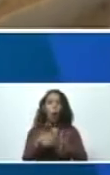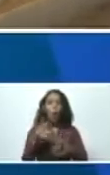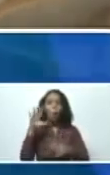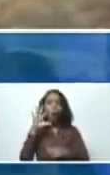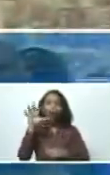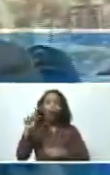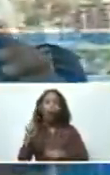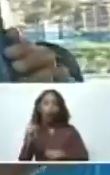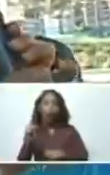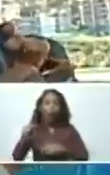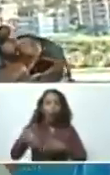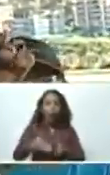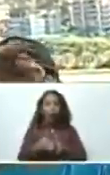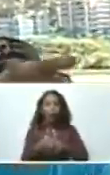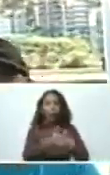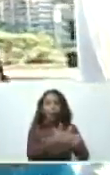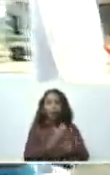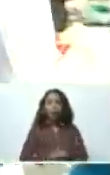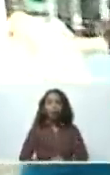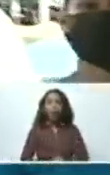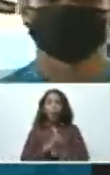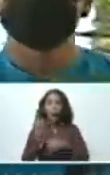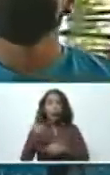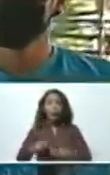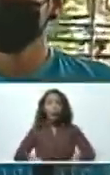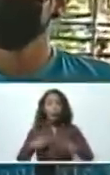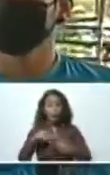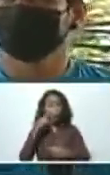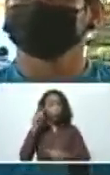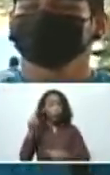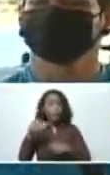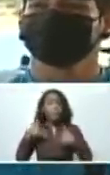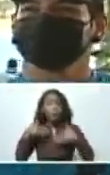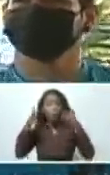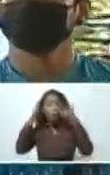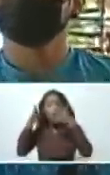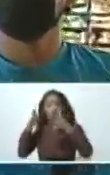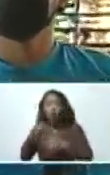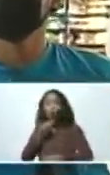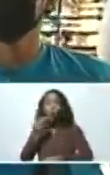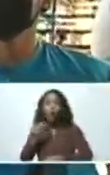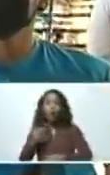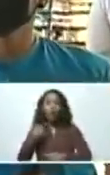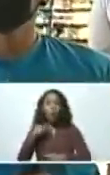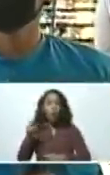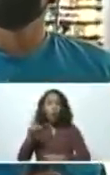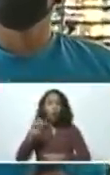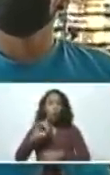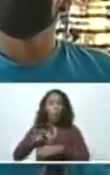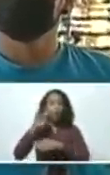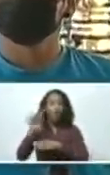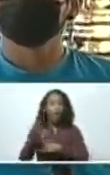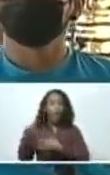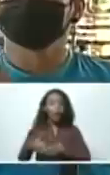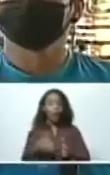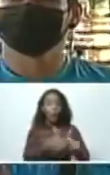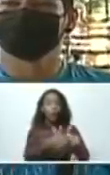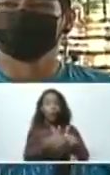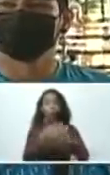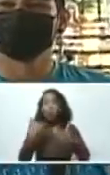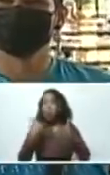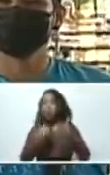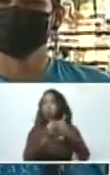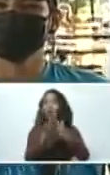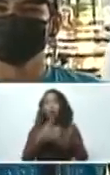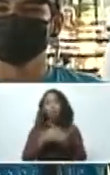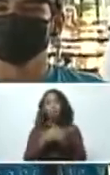coger la vereda. Así es la vida, yo. Mi consejo a la juventud. No dejen el camino correcto, el